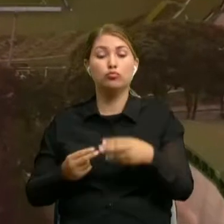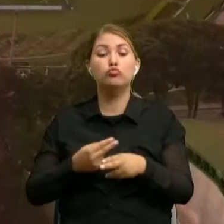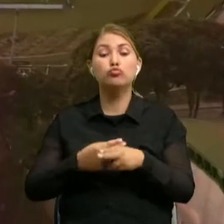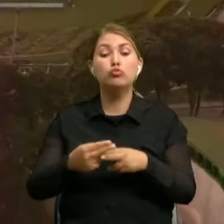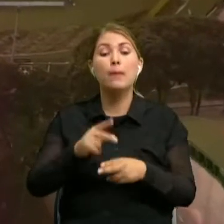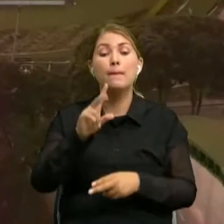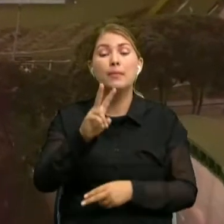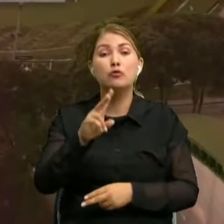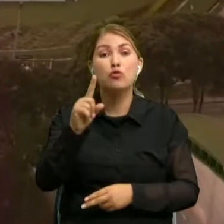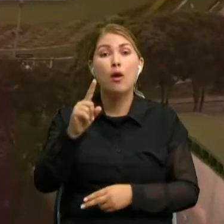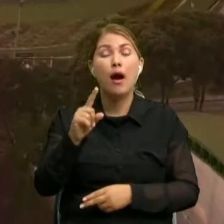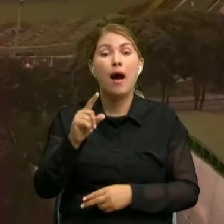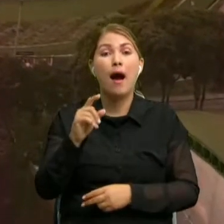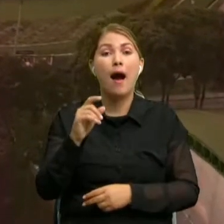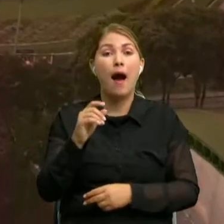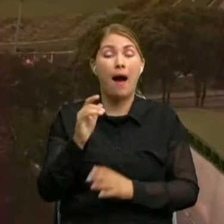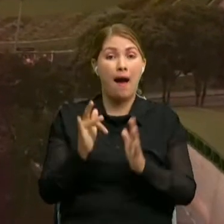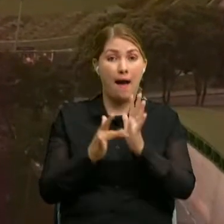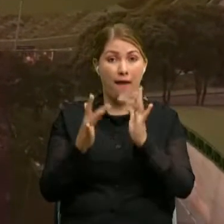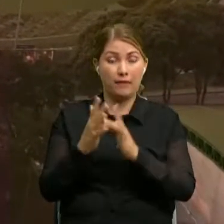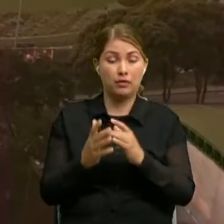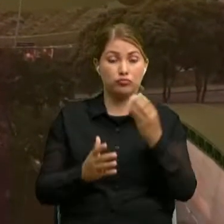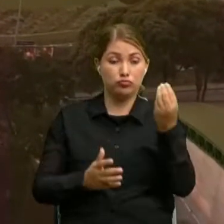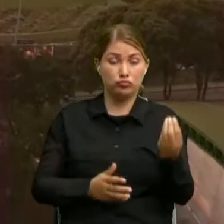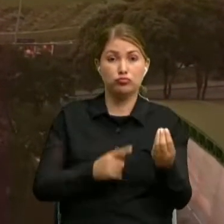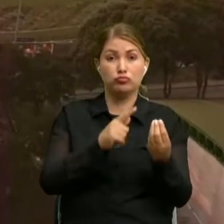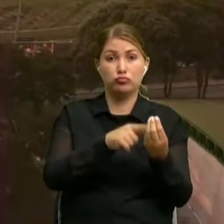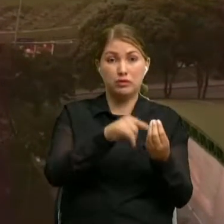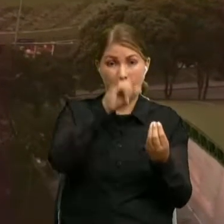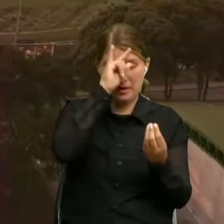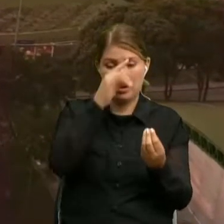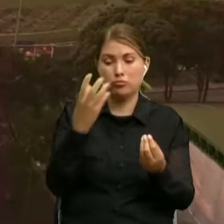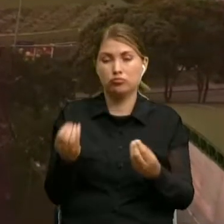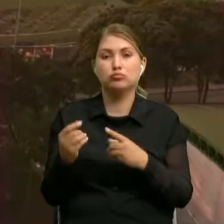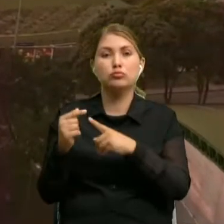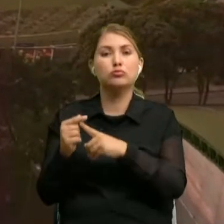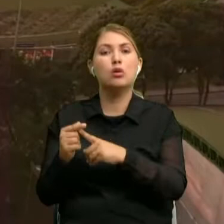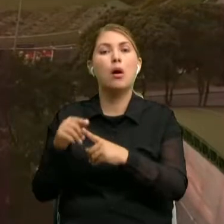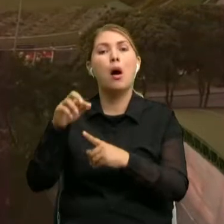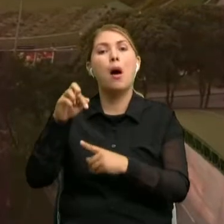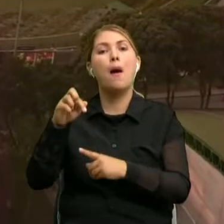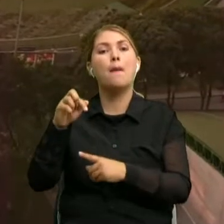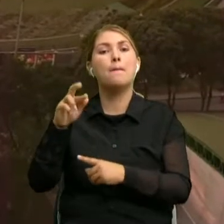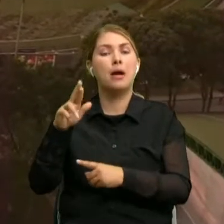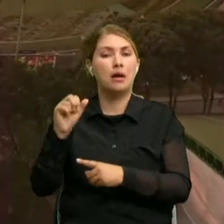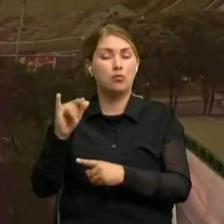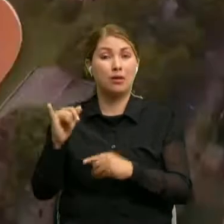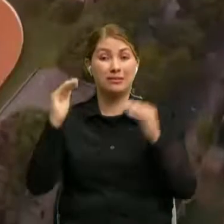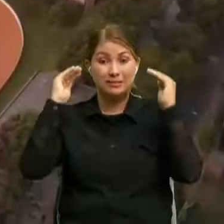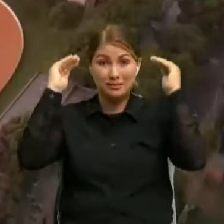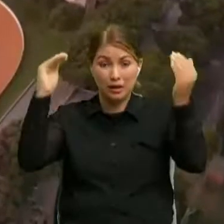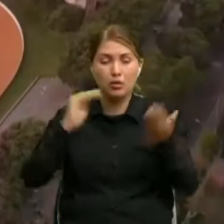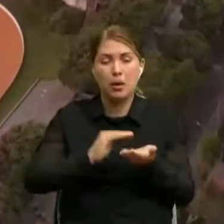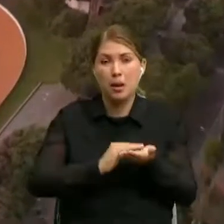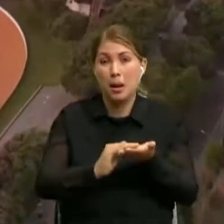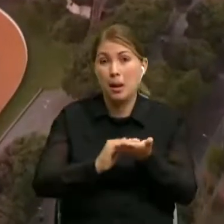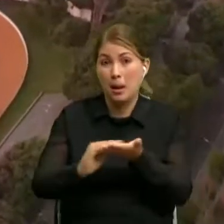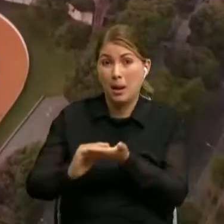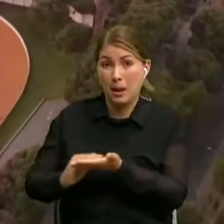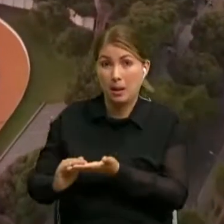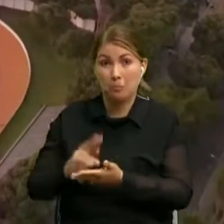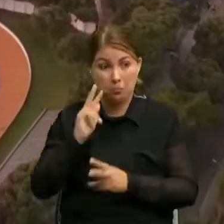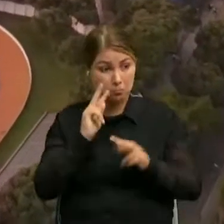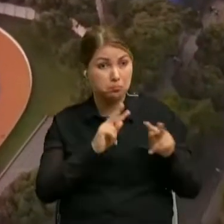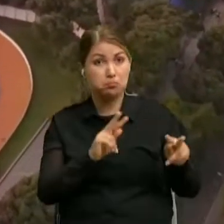abril ante el equipo paraguayo del Cerro Porteño. La noticia entonces es que el Estadio Departamental Alfonso López, que luce la